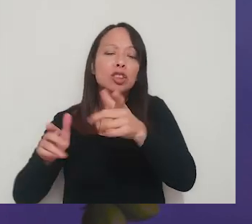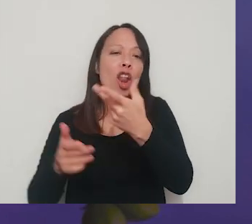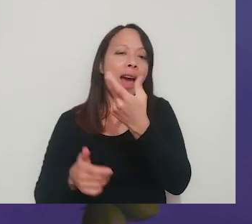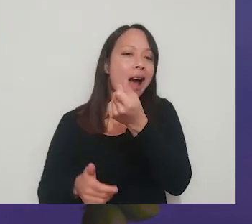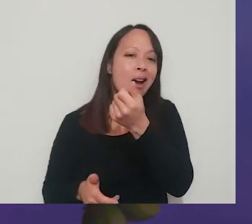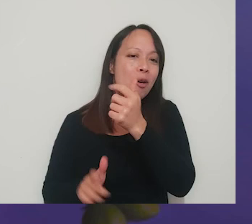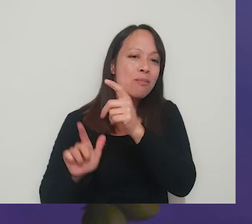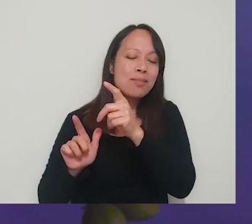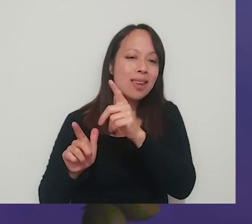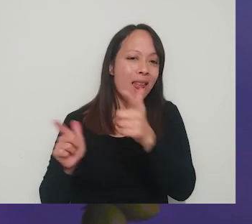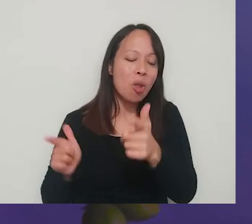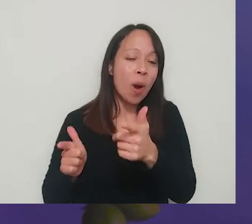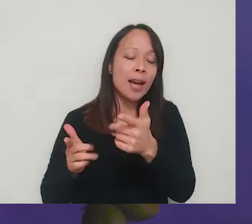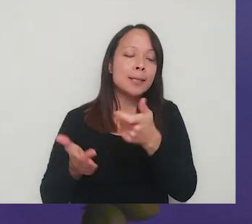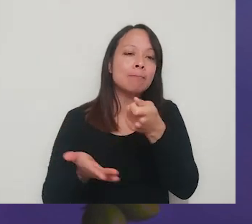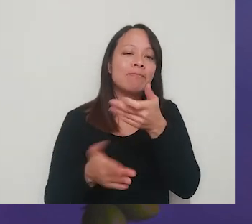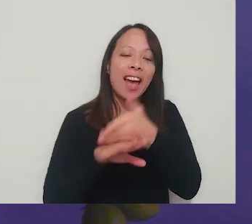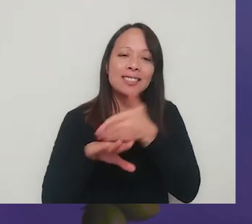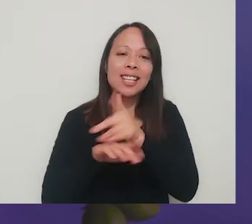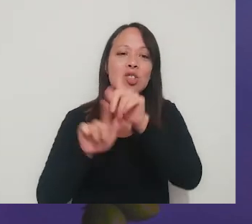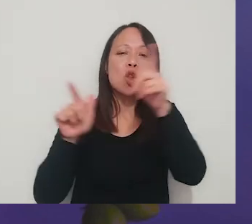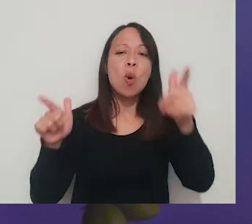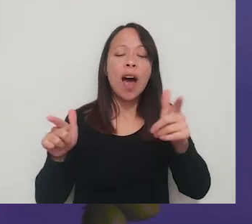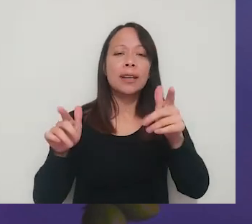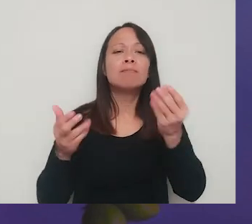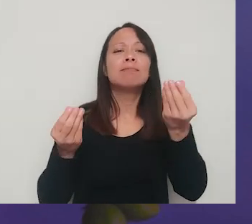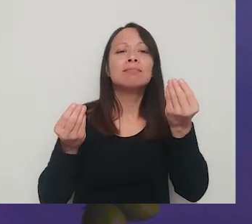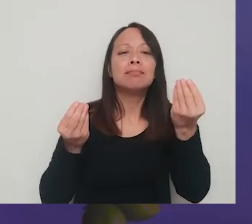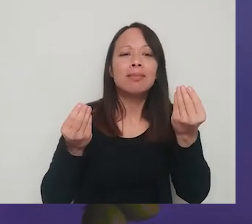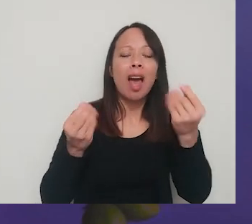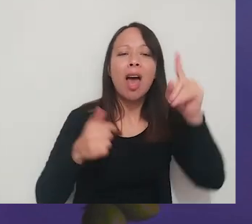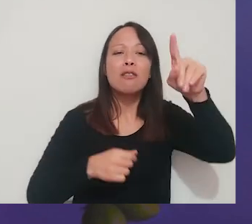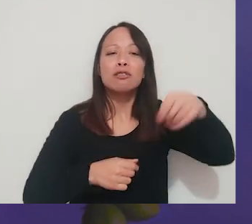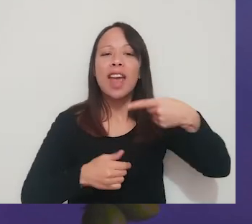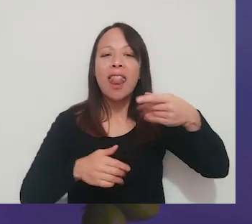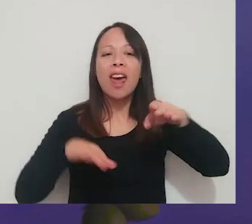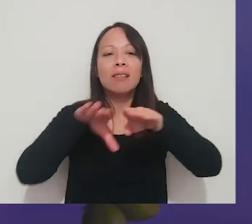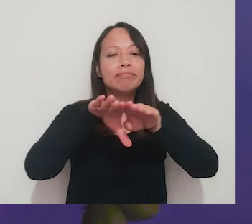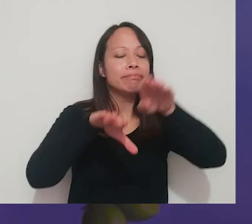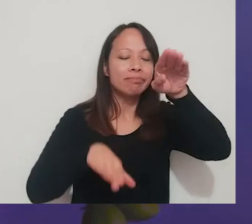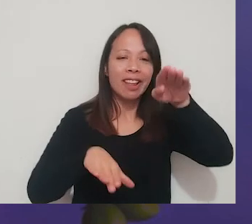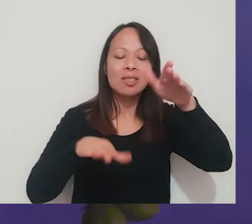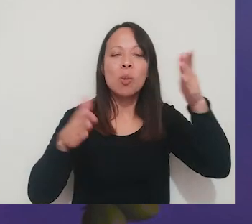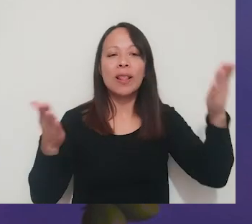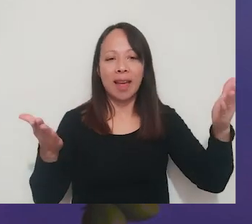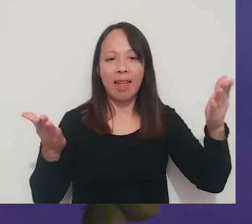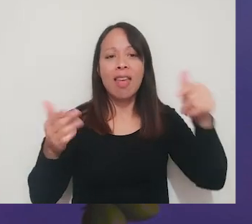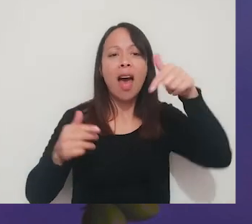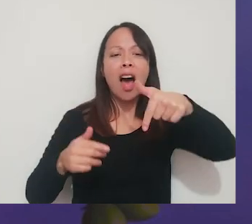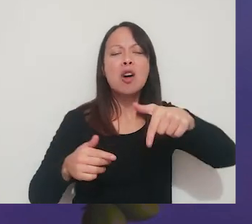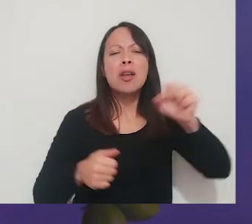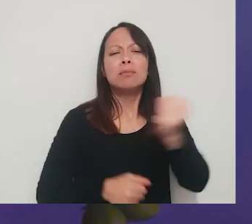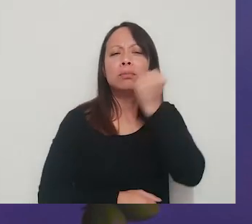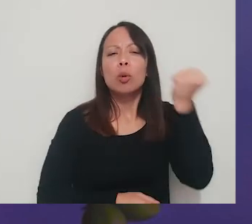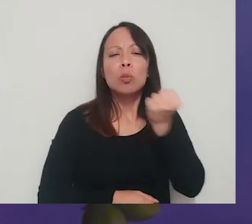las personas que no pueden acceder, con lo cual, de esa manera, estamos generando desigualdad. Entonces, es muy importante que